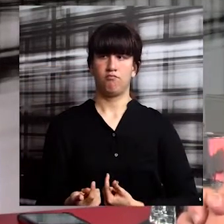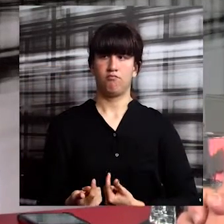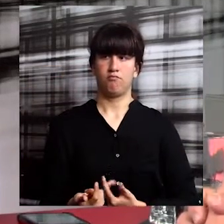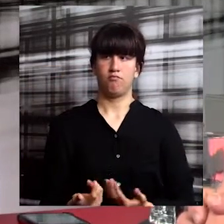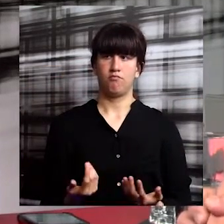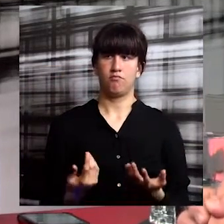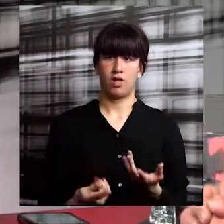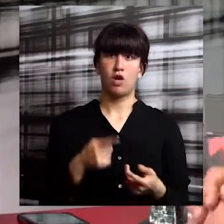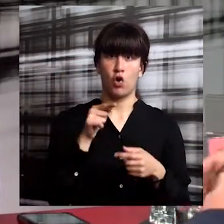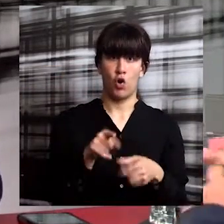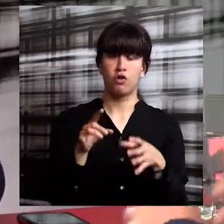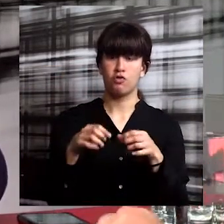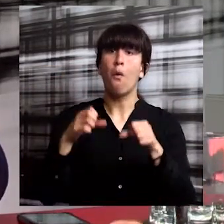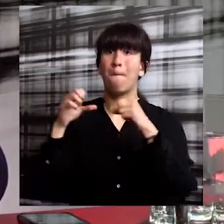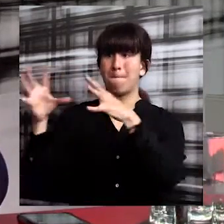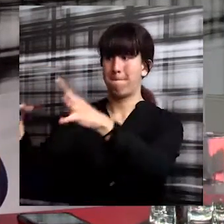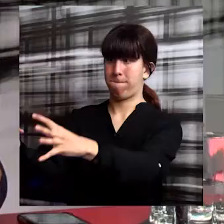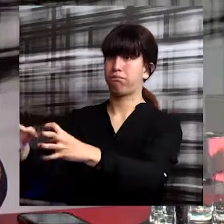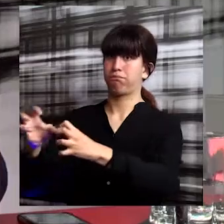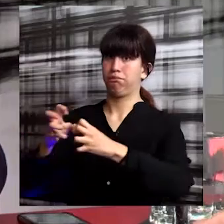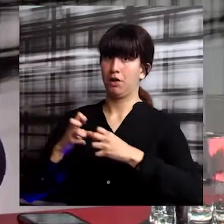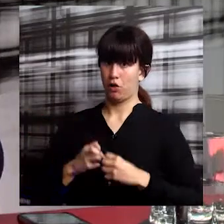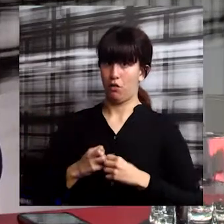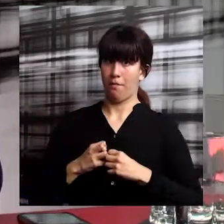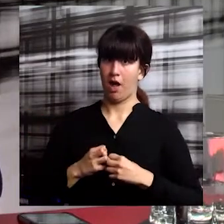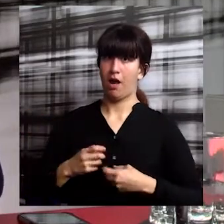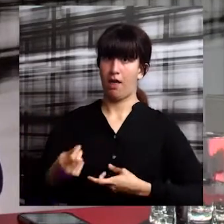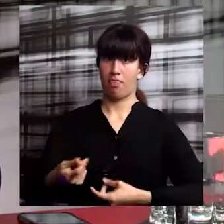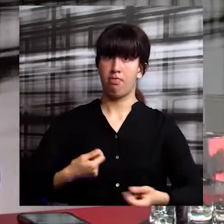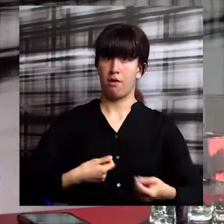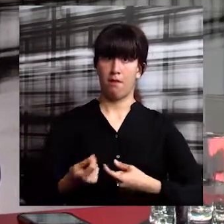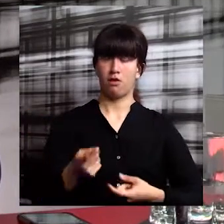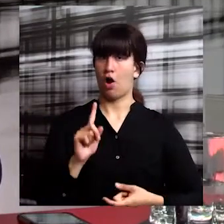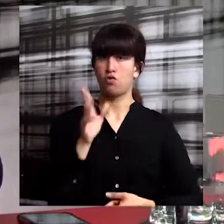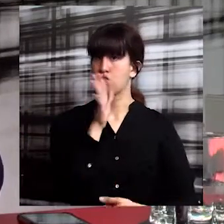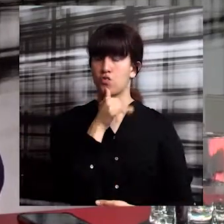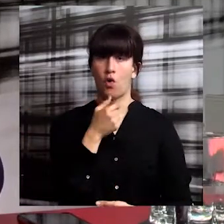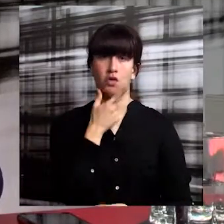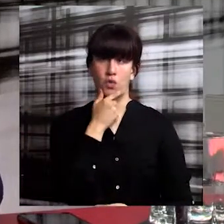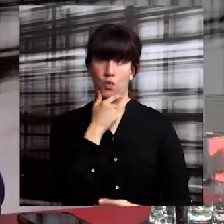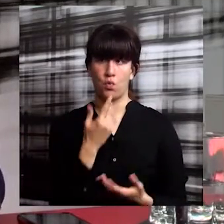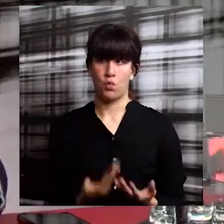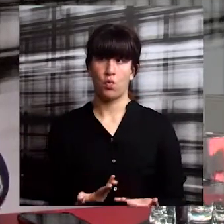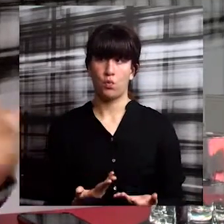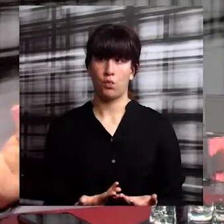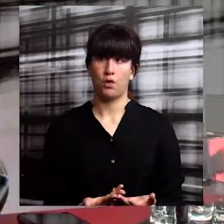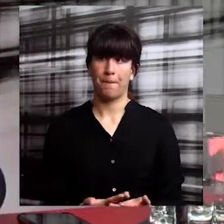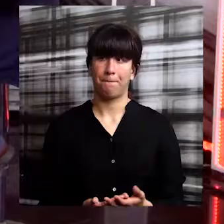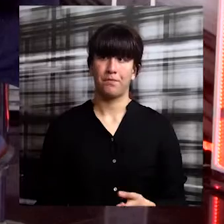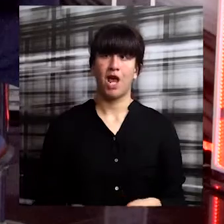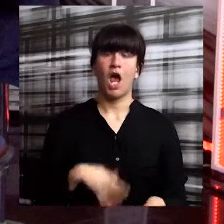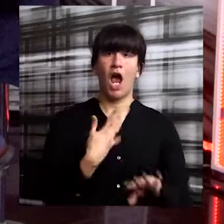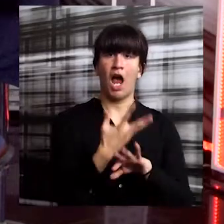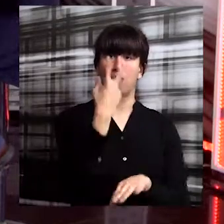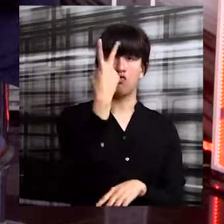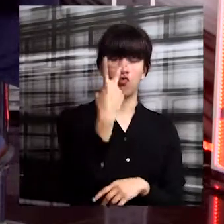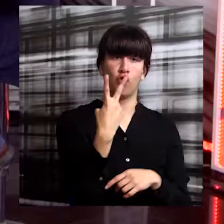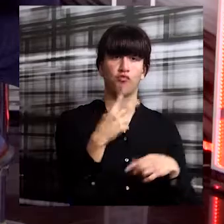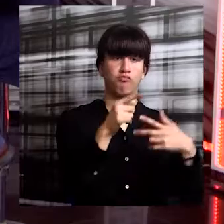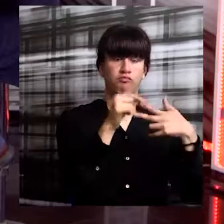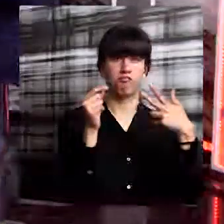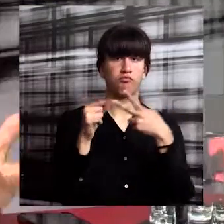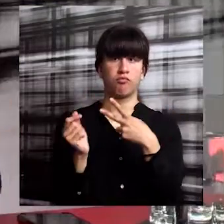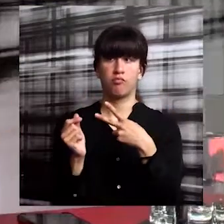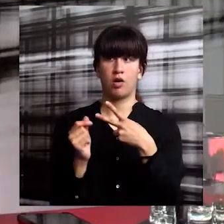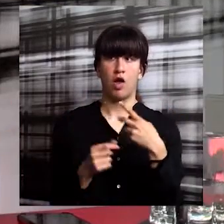cabe ninguna duda que teniendo los cruceristas 2 alternativas para recalar en Valparaíso, 2 terminales con varios sitios de